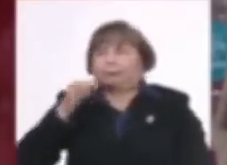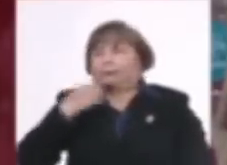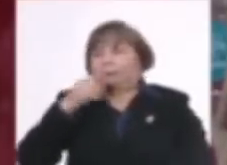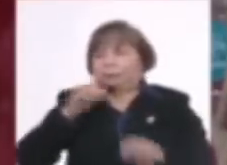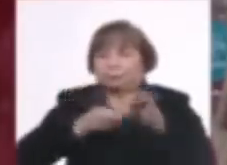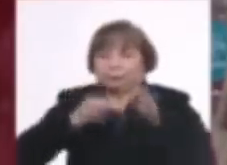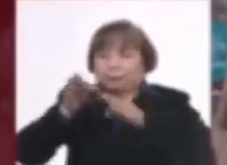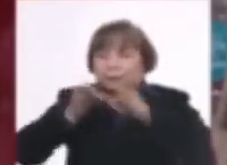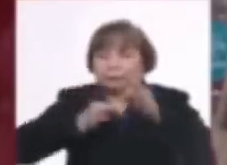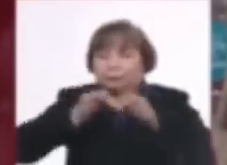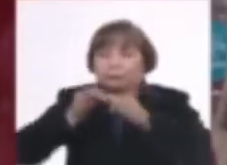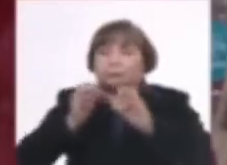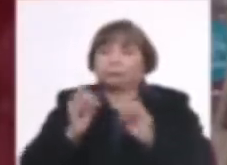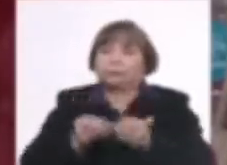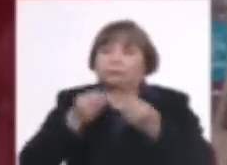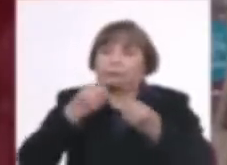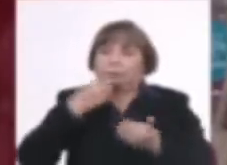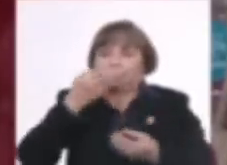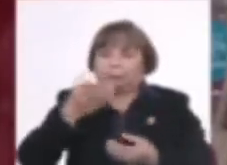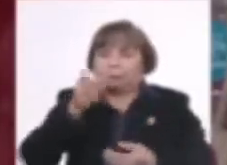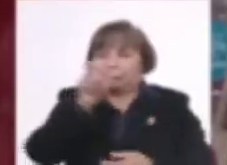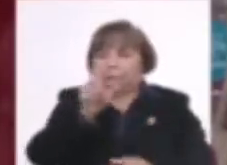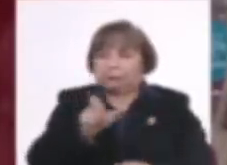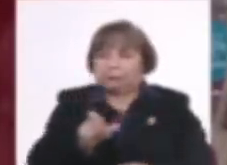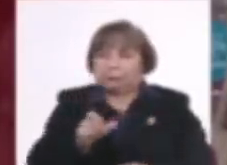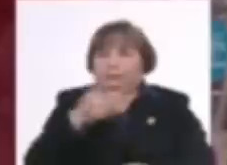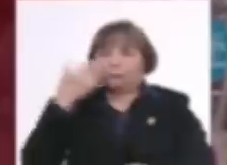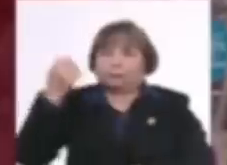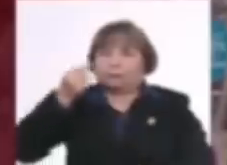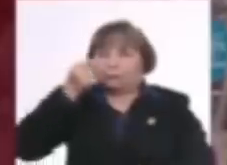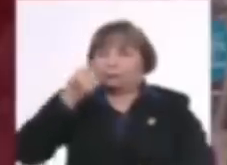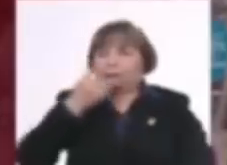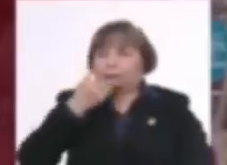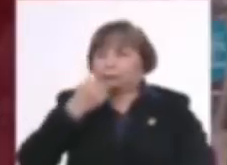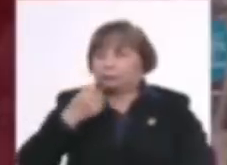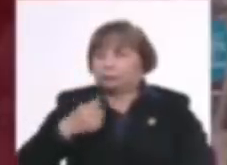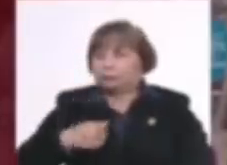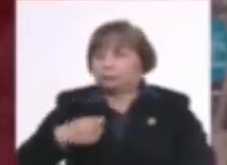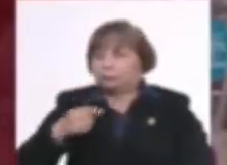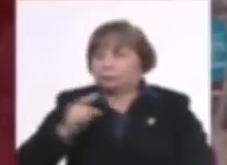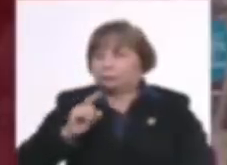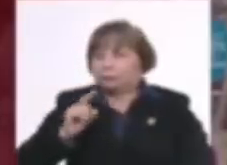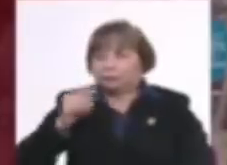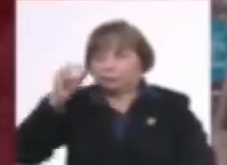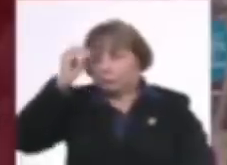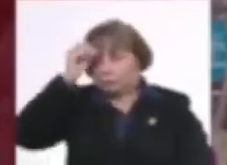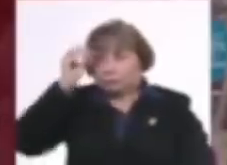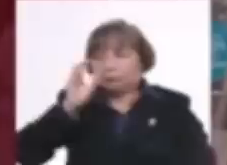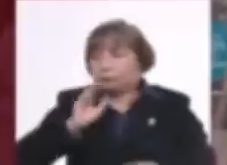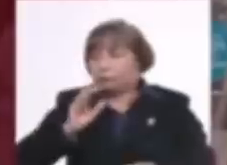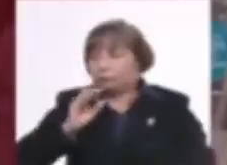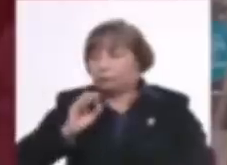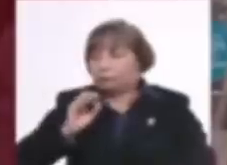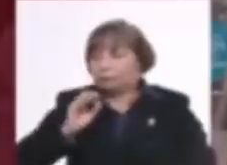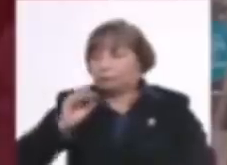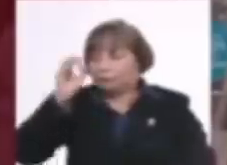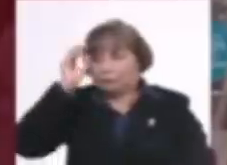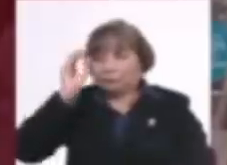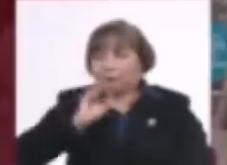debería de explicar el cómo es la persona quien lo ganó. Okay. Yo desconozco, por favor.